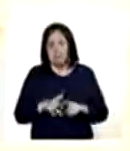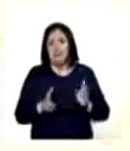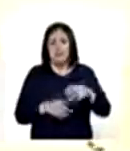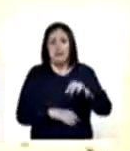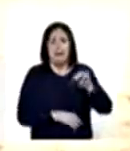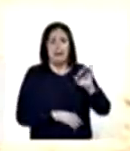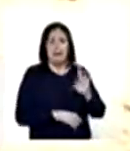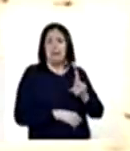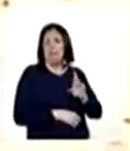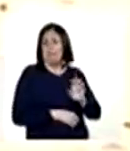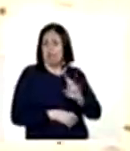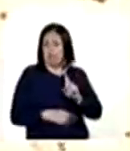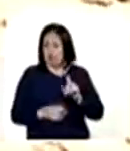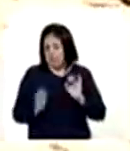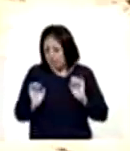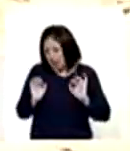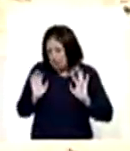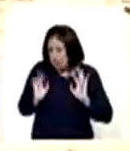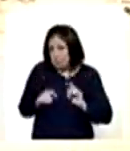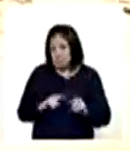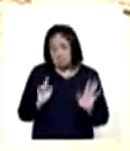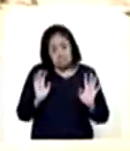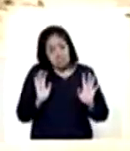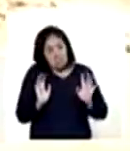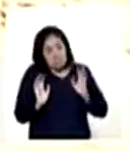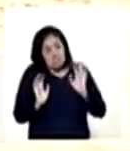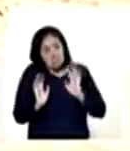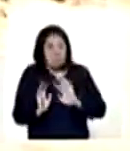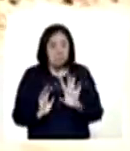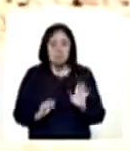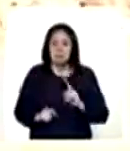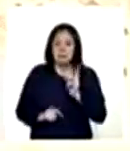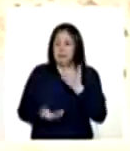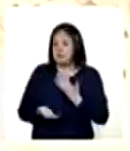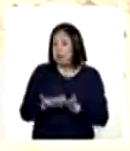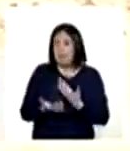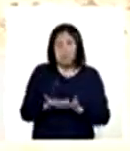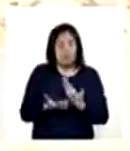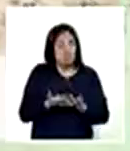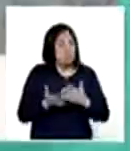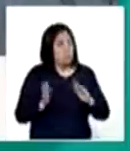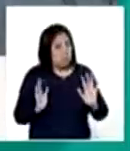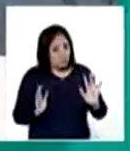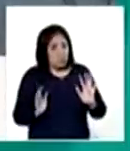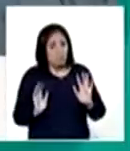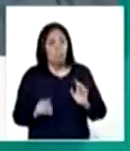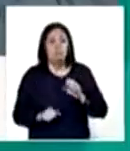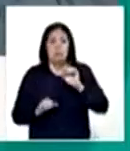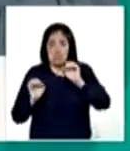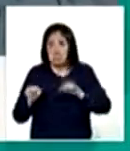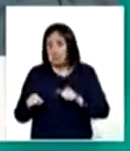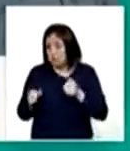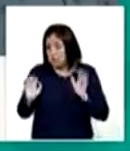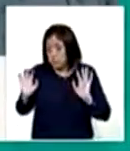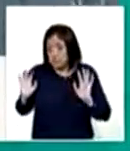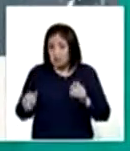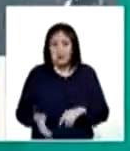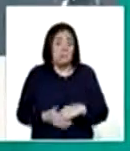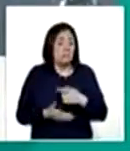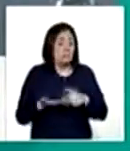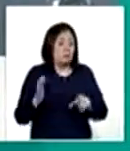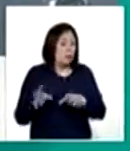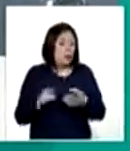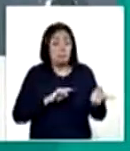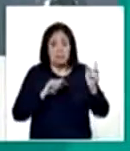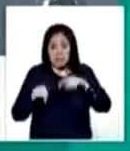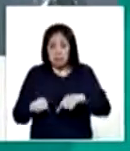así como ellos, etcétera. De todas maneras, no se ha verificado, pues, que se ha provocado o que ha venido